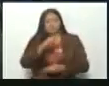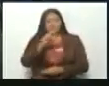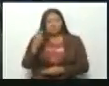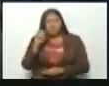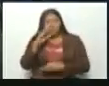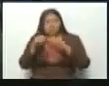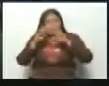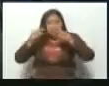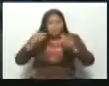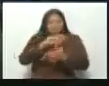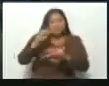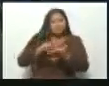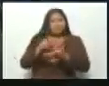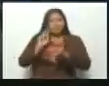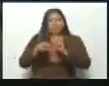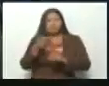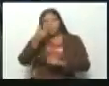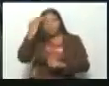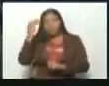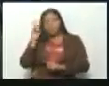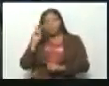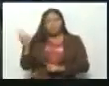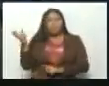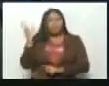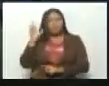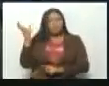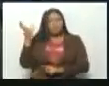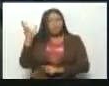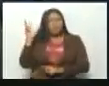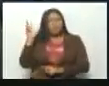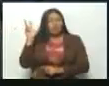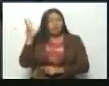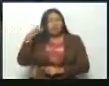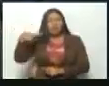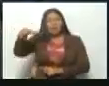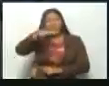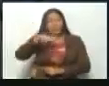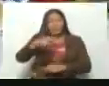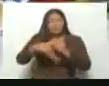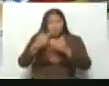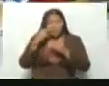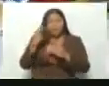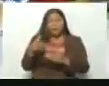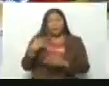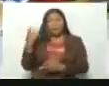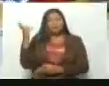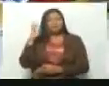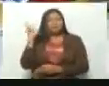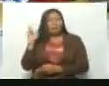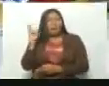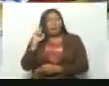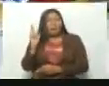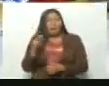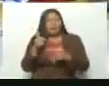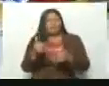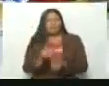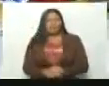estaciones en todo el territorio nacional, que se pueda escuchar al aire por radio y por televisión. Sí, yo creo que en una